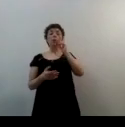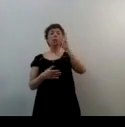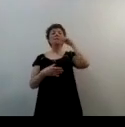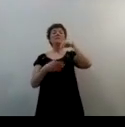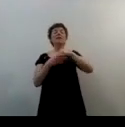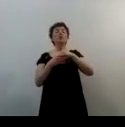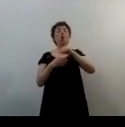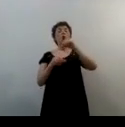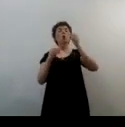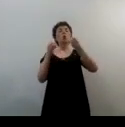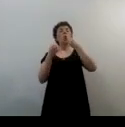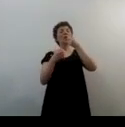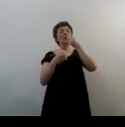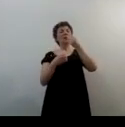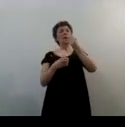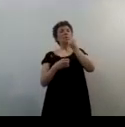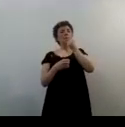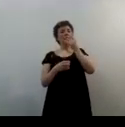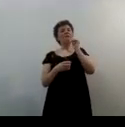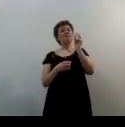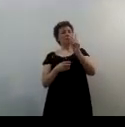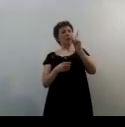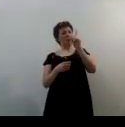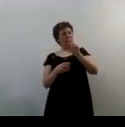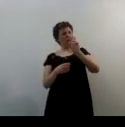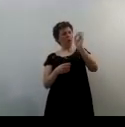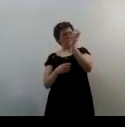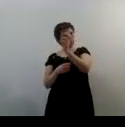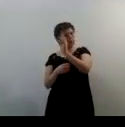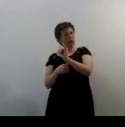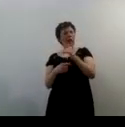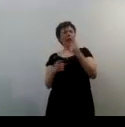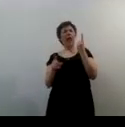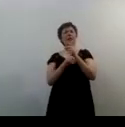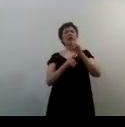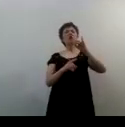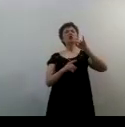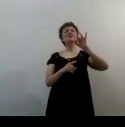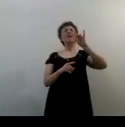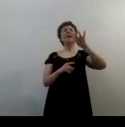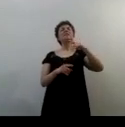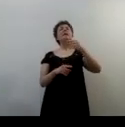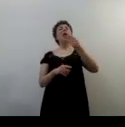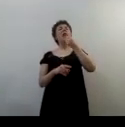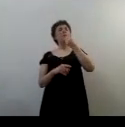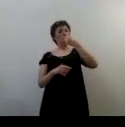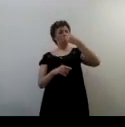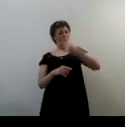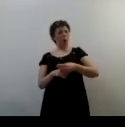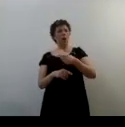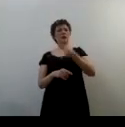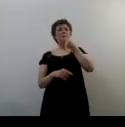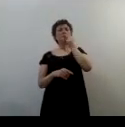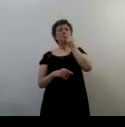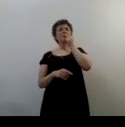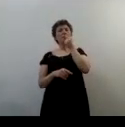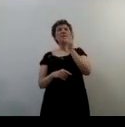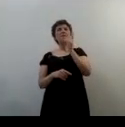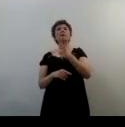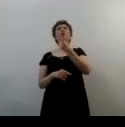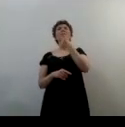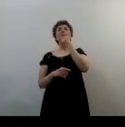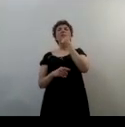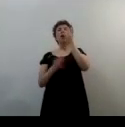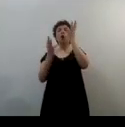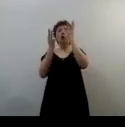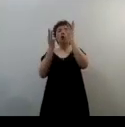tienen bastante vitamina E, tienen otros antioxidantes, es un buen alimento. Pero claro, es difícil controlar la cantidad